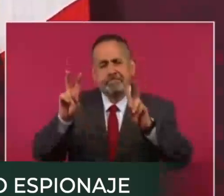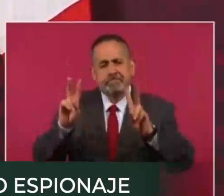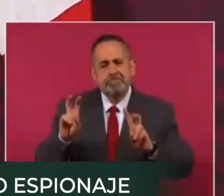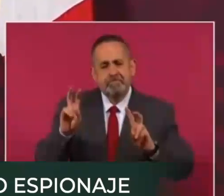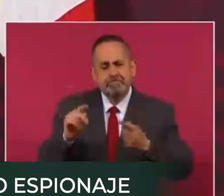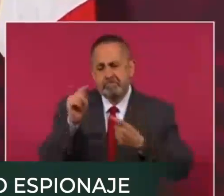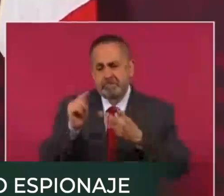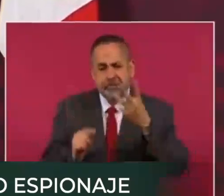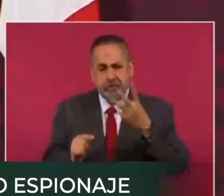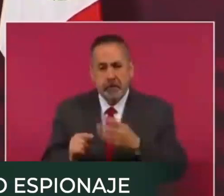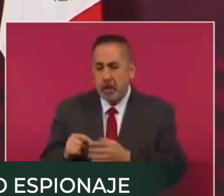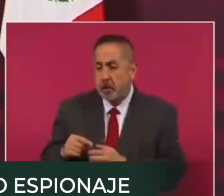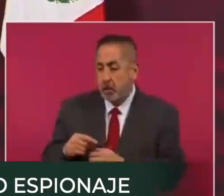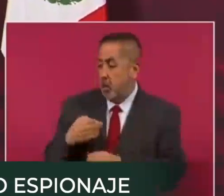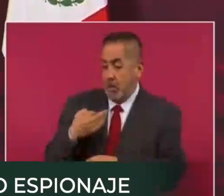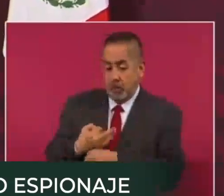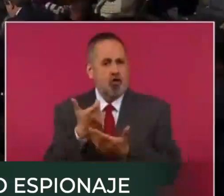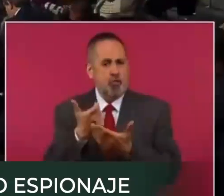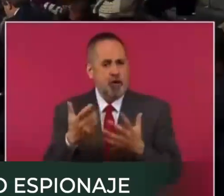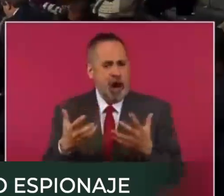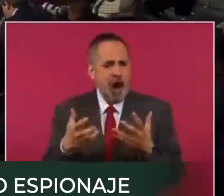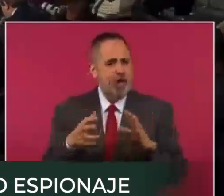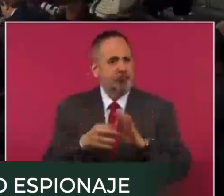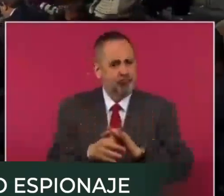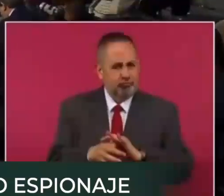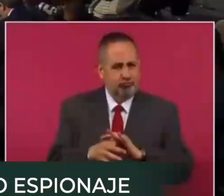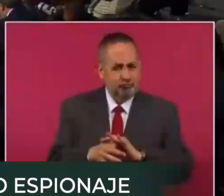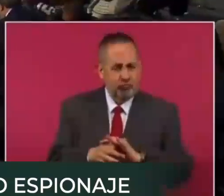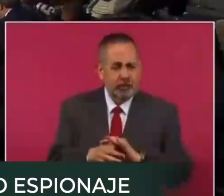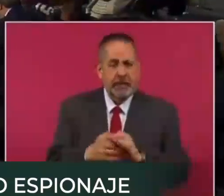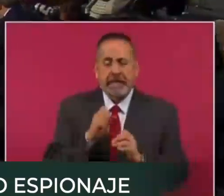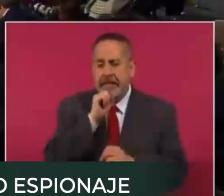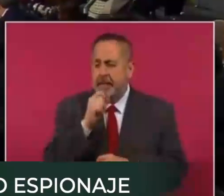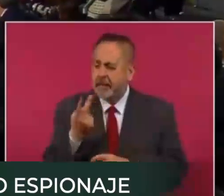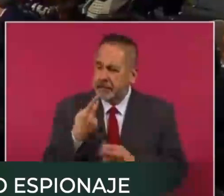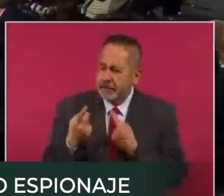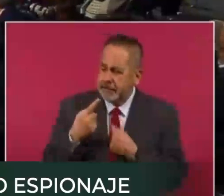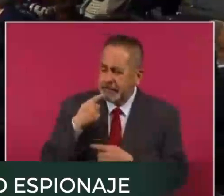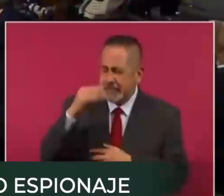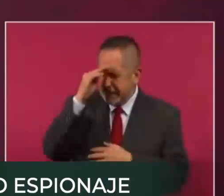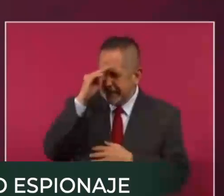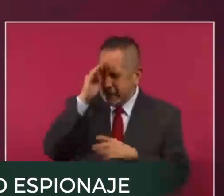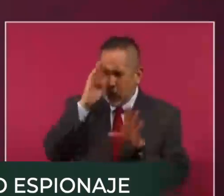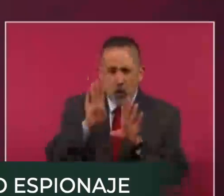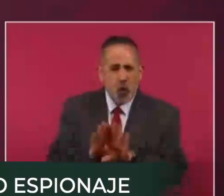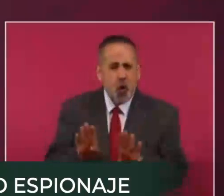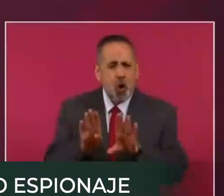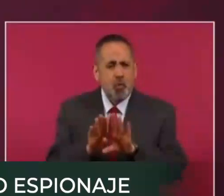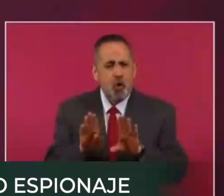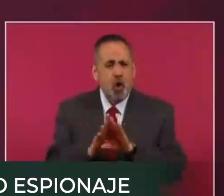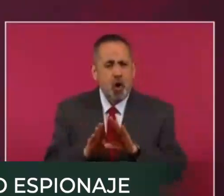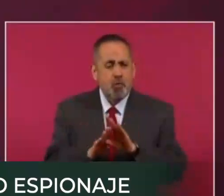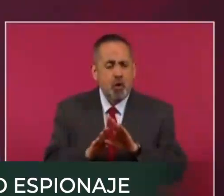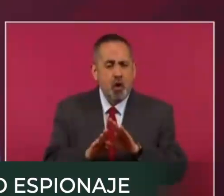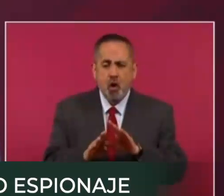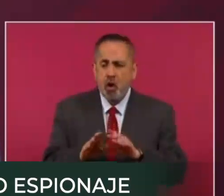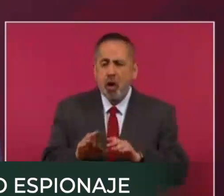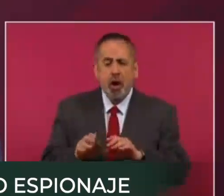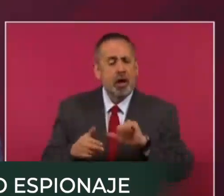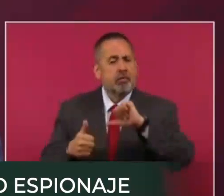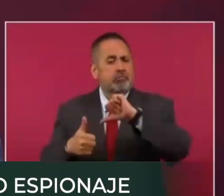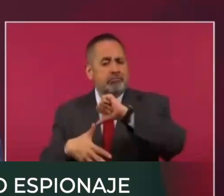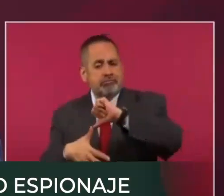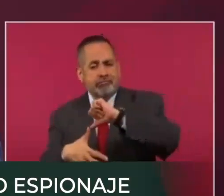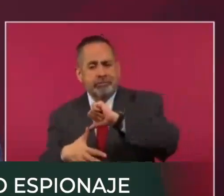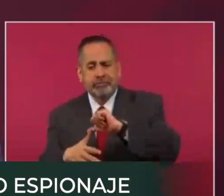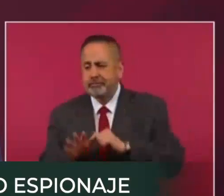y operaciones de la delincuencia organizada. Este comentario lo hizo luego de que hace unos días la Red en Defensa de los Derechos Digitales